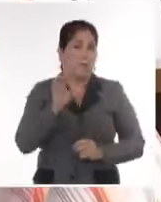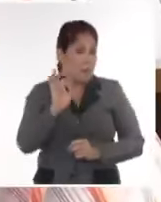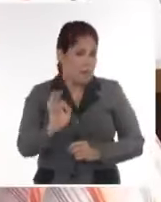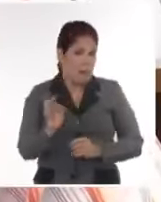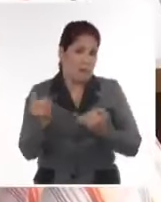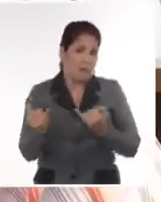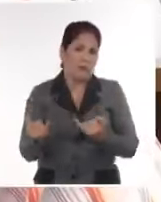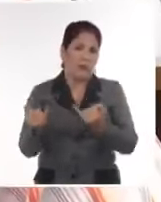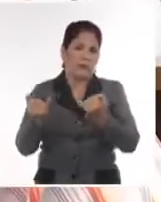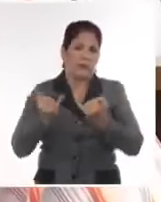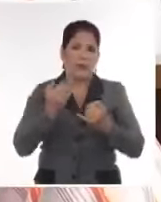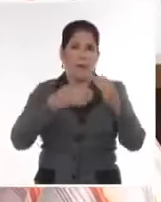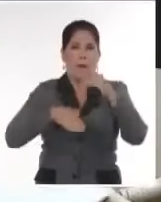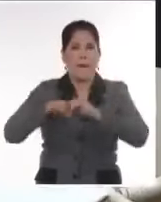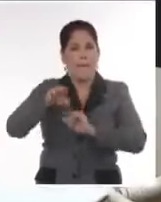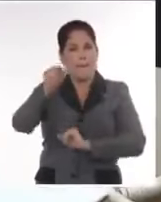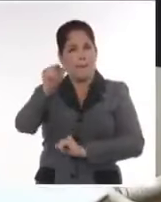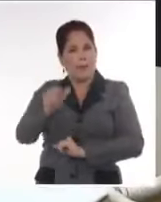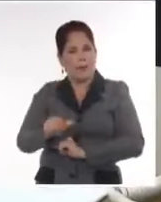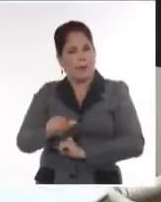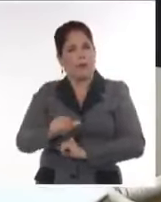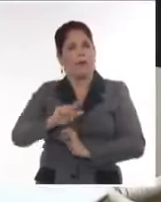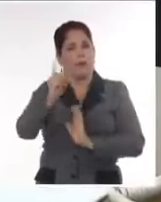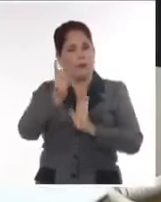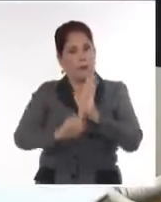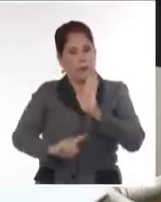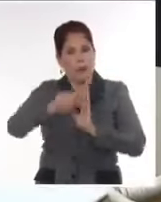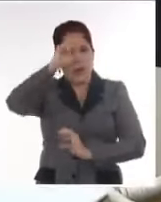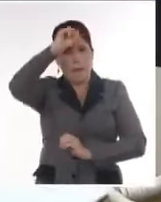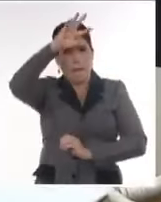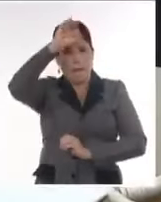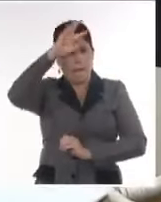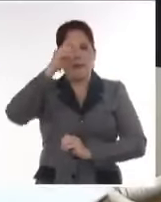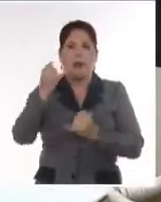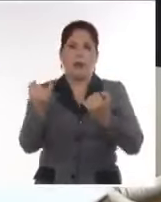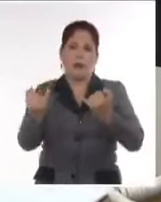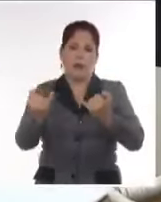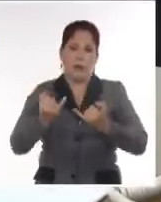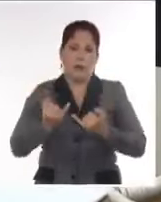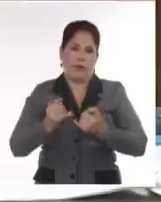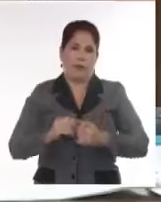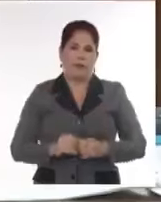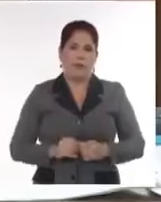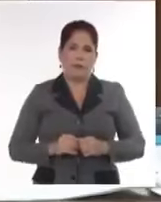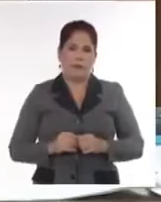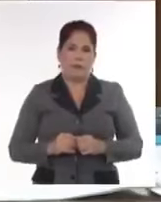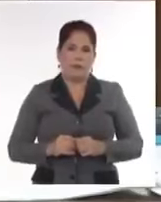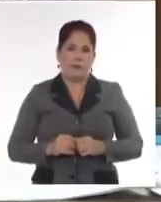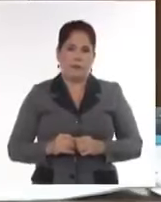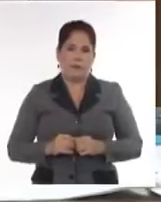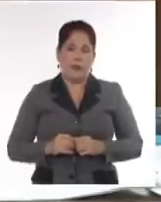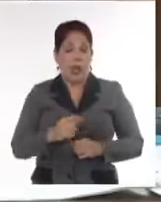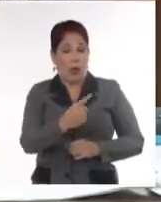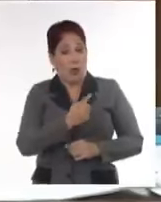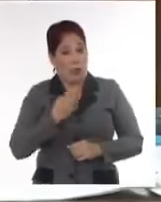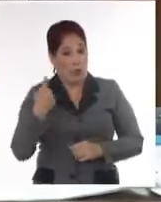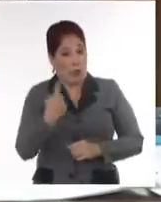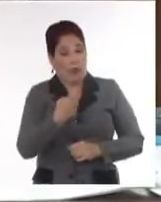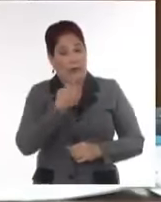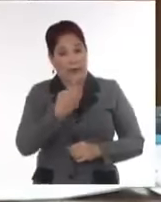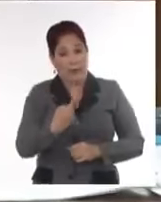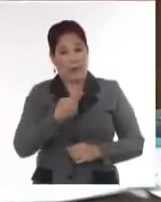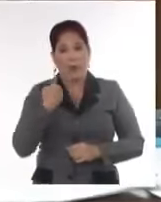informó el ministro de Energía y Minas, Vicente de la O. Levy. Estuvimos juntos allí en